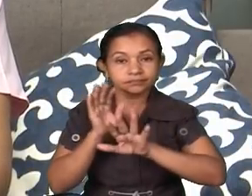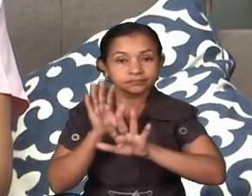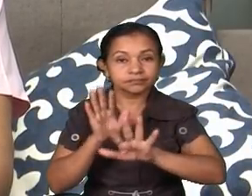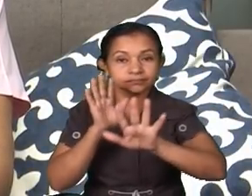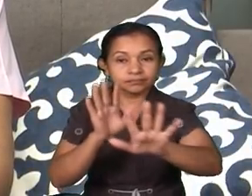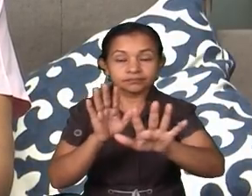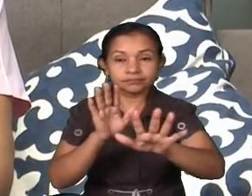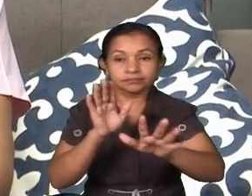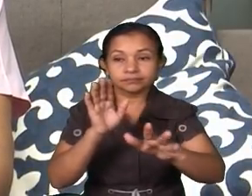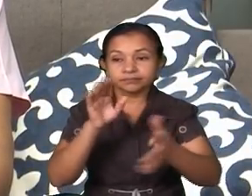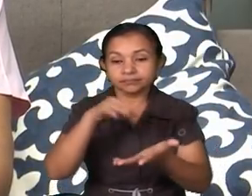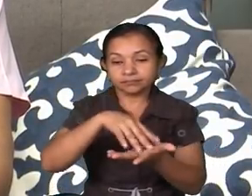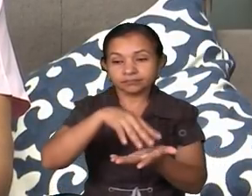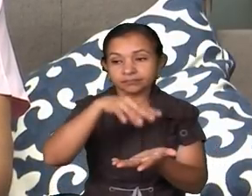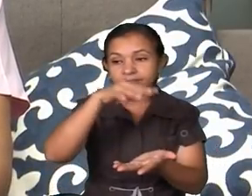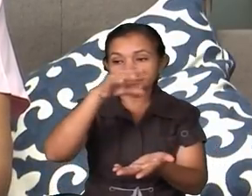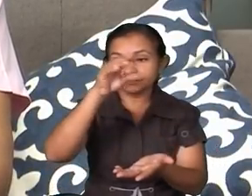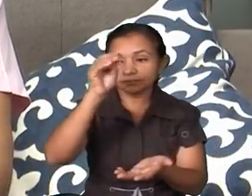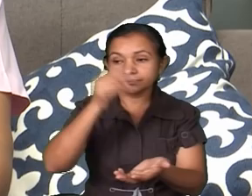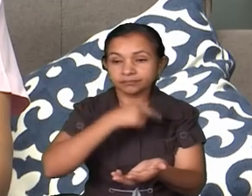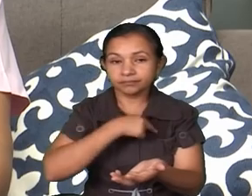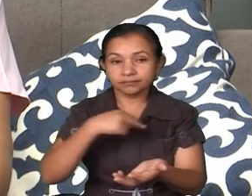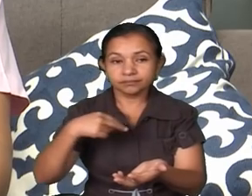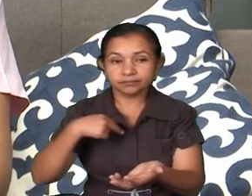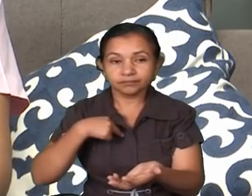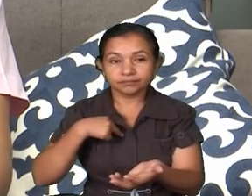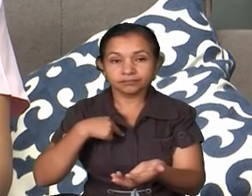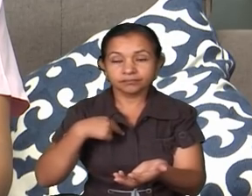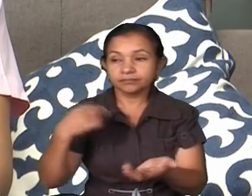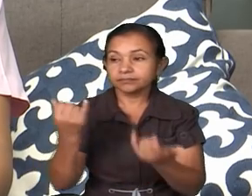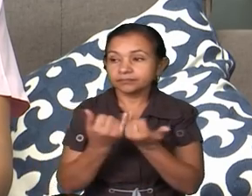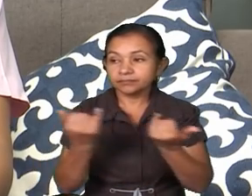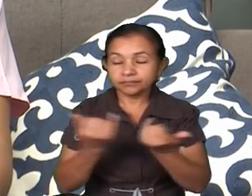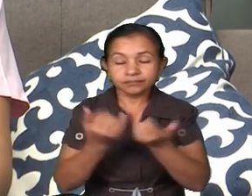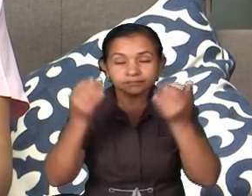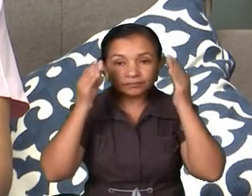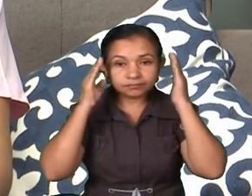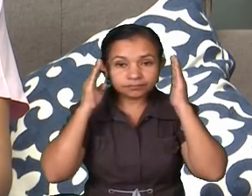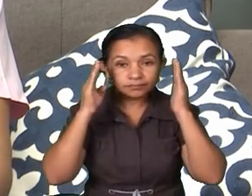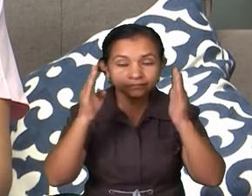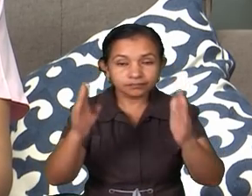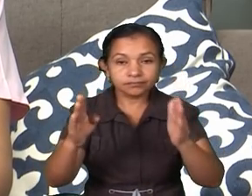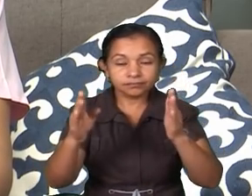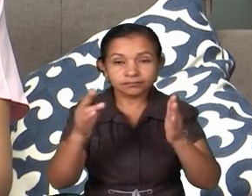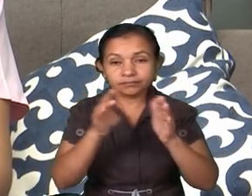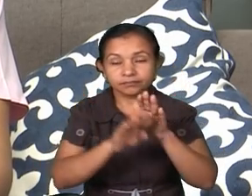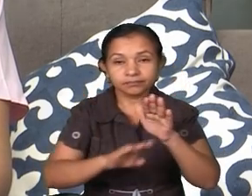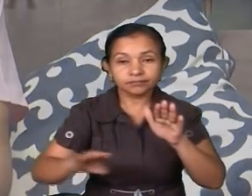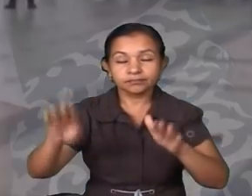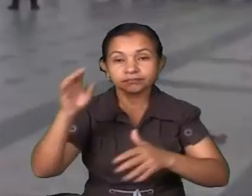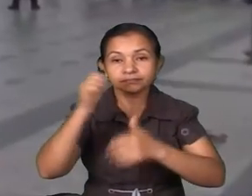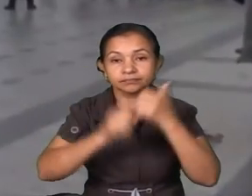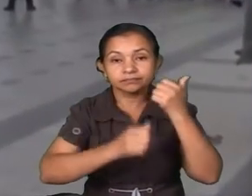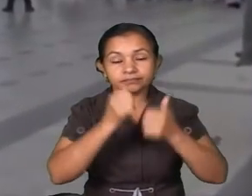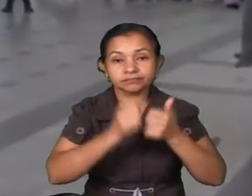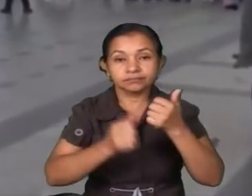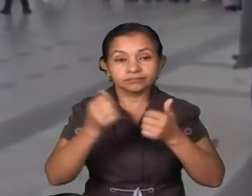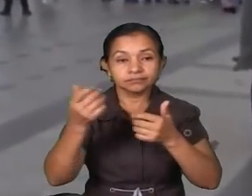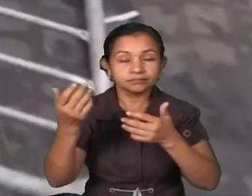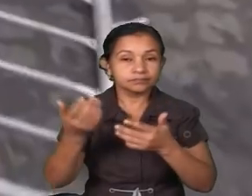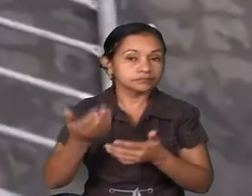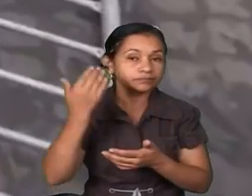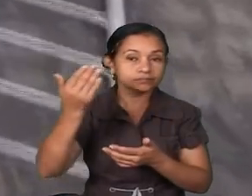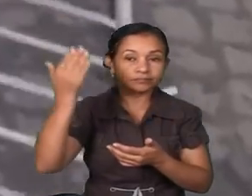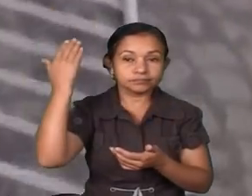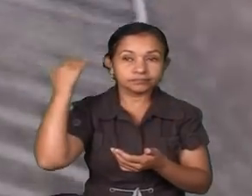continúa ardiendo París. Francia continúa experimentando una de las protestas más prolongadas en su historia, que